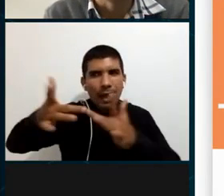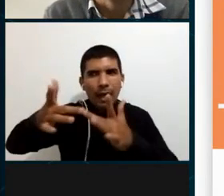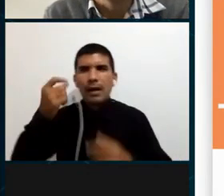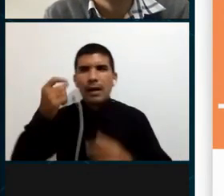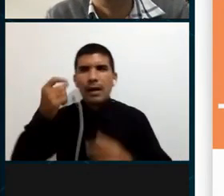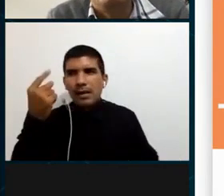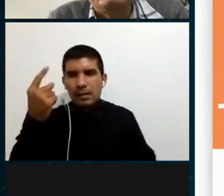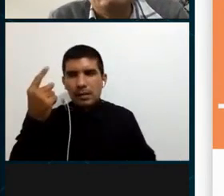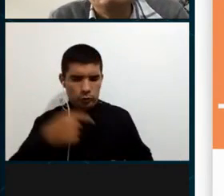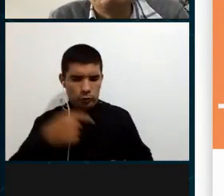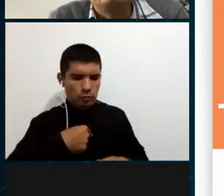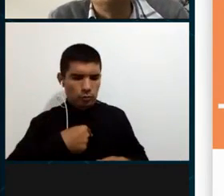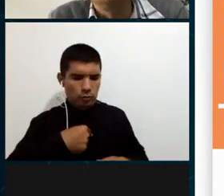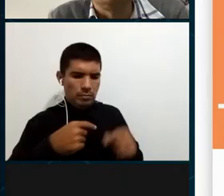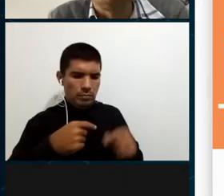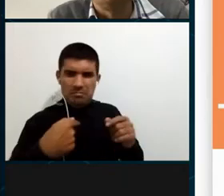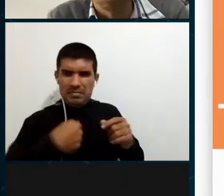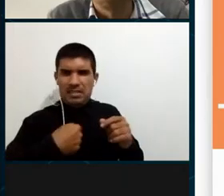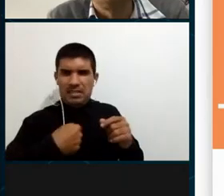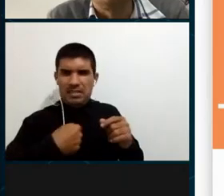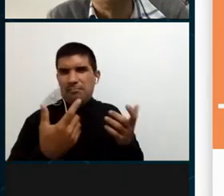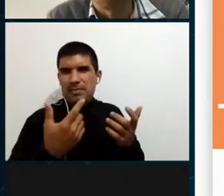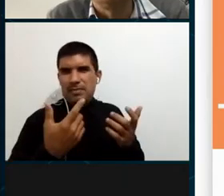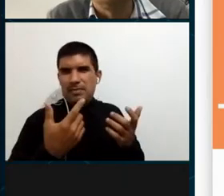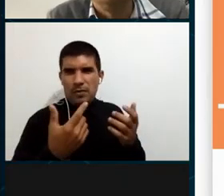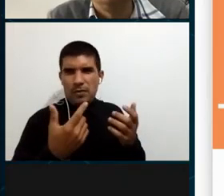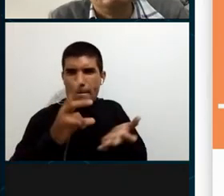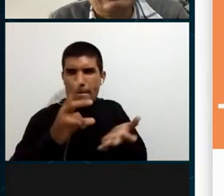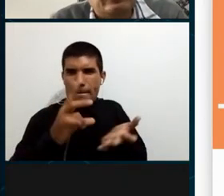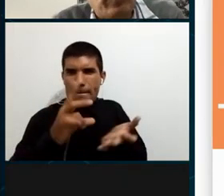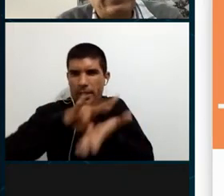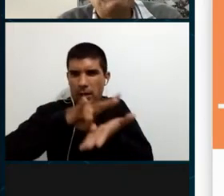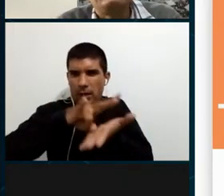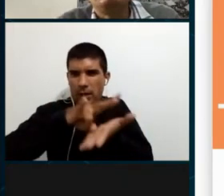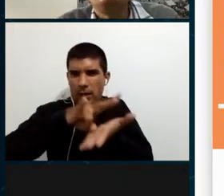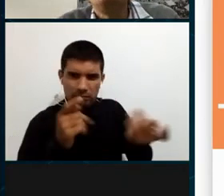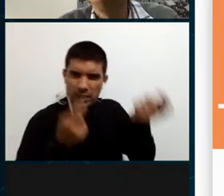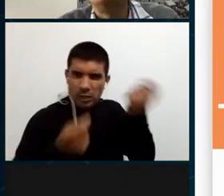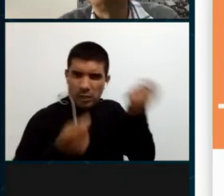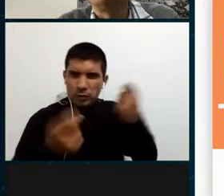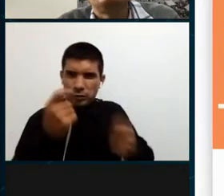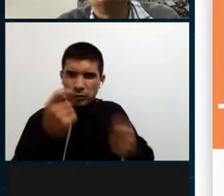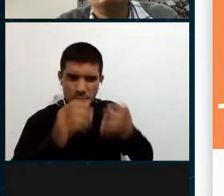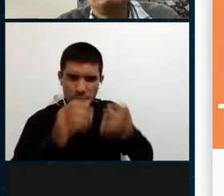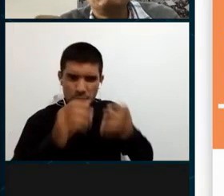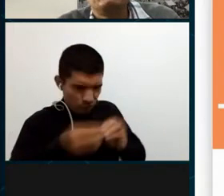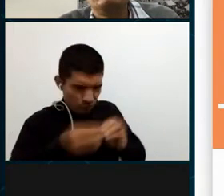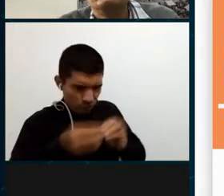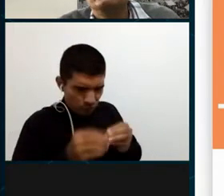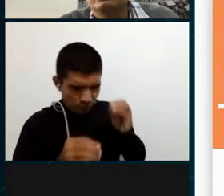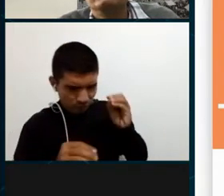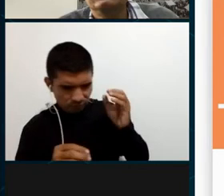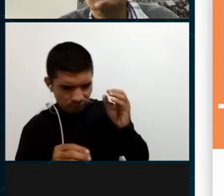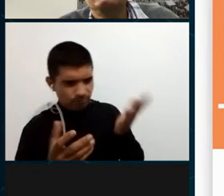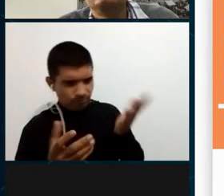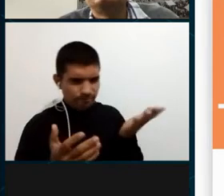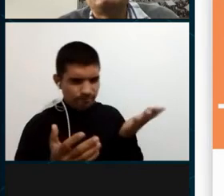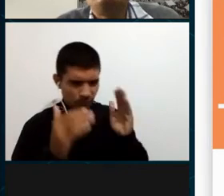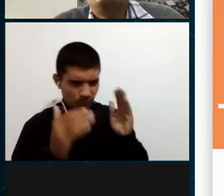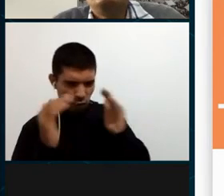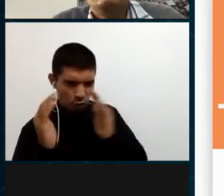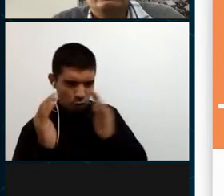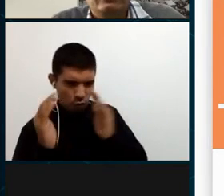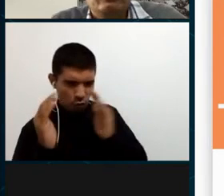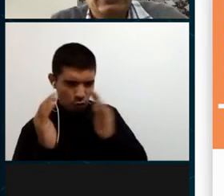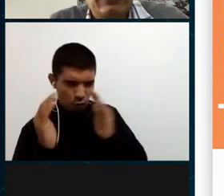que sea simple, basado en servicios, y en servicios es por el hecho de que yo pueda de manera modular traer siempre la mejor solución. Entonces